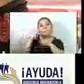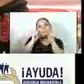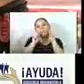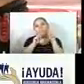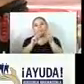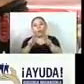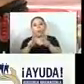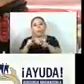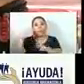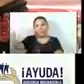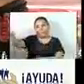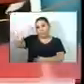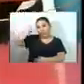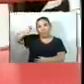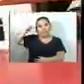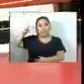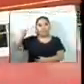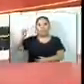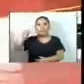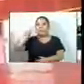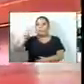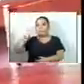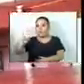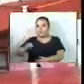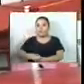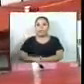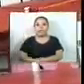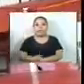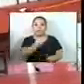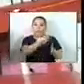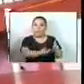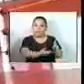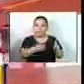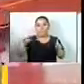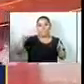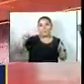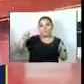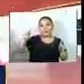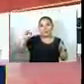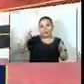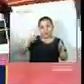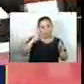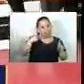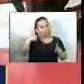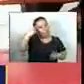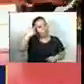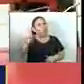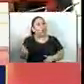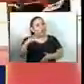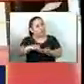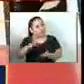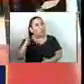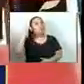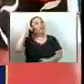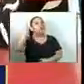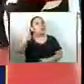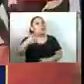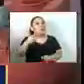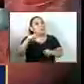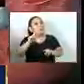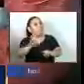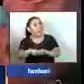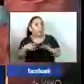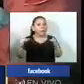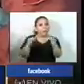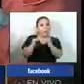bastante el maestro nazi Aunque el señor Misterio sostiene que volverá a luchar promete que balanceará